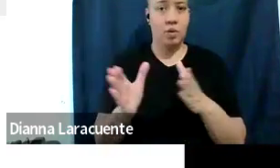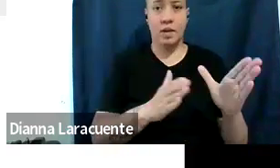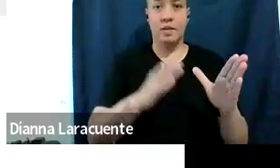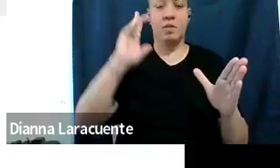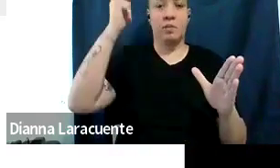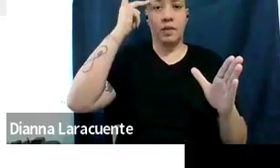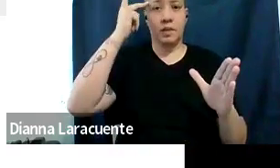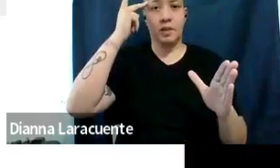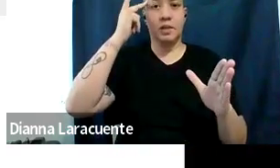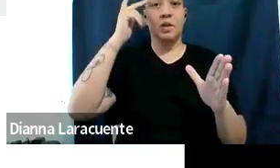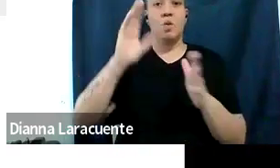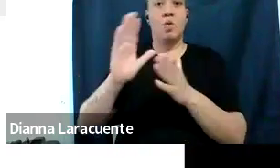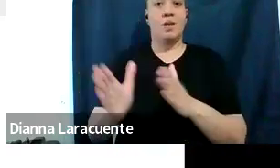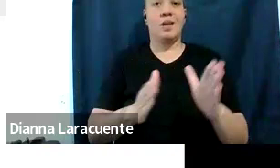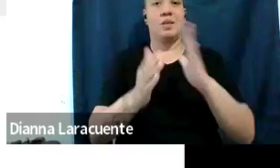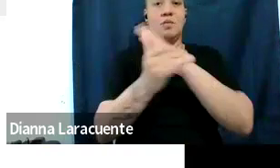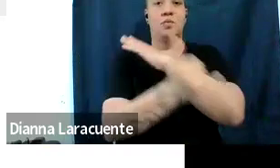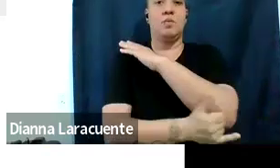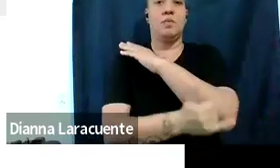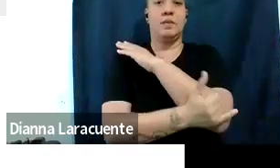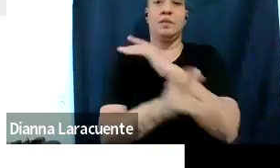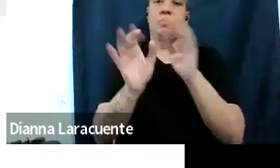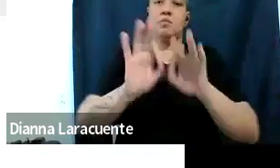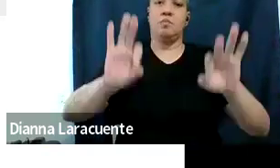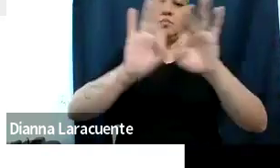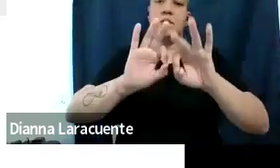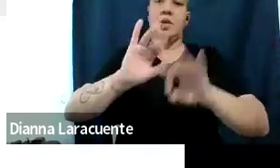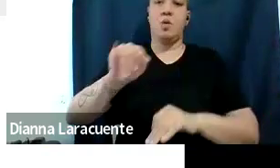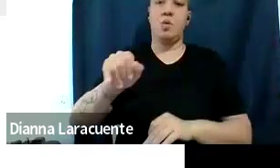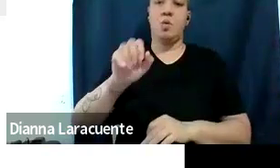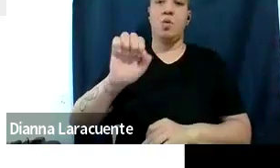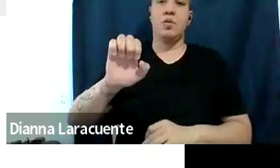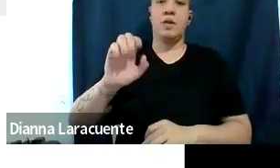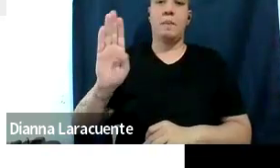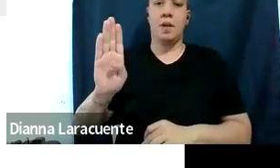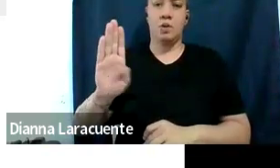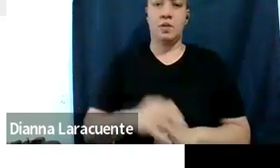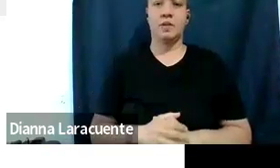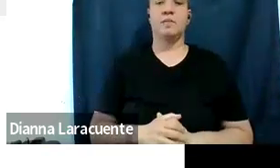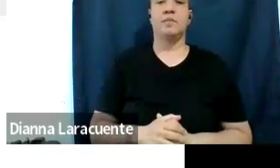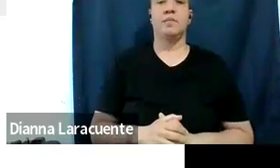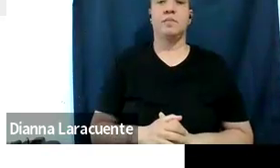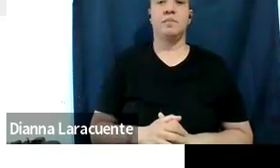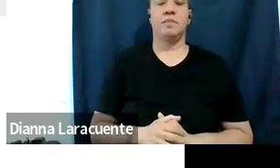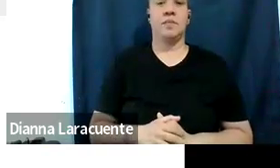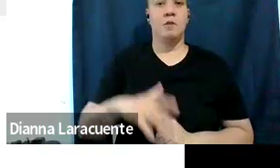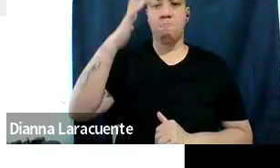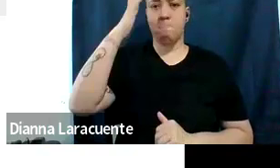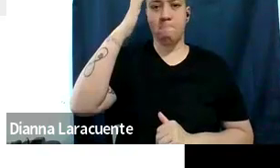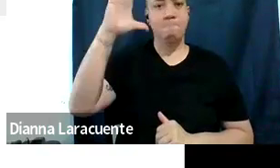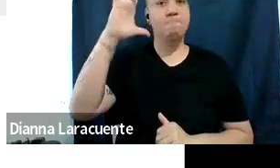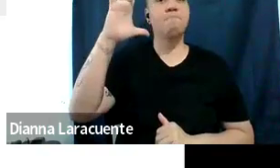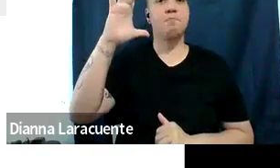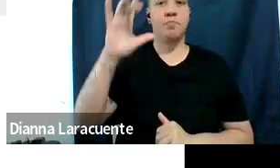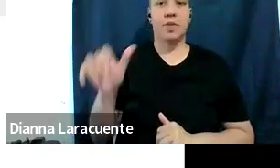un país. Esa es la grandeza de Valdoriotti. Valdoriotti era tan brillante, y eso es otro programa y